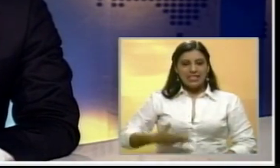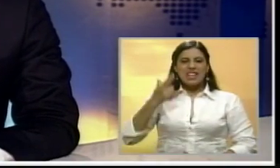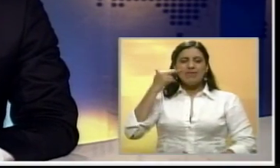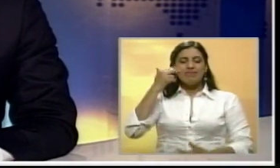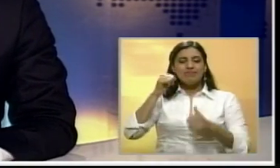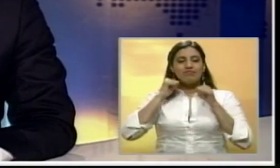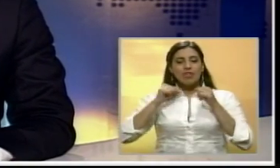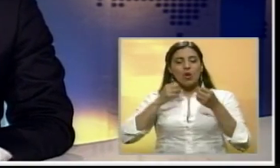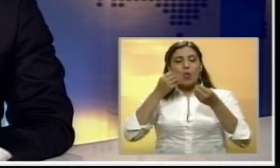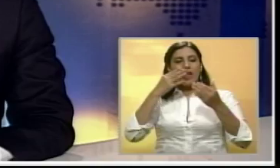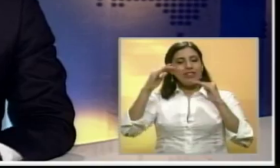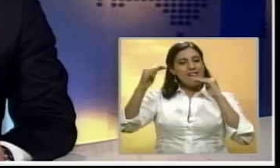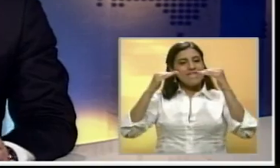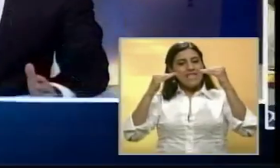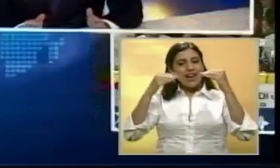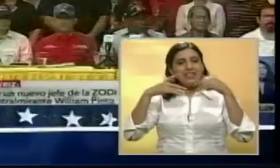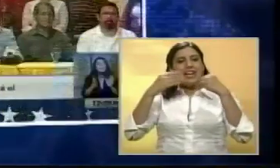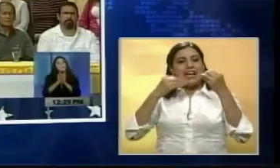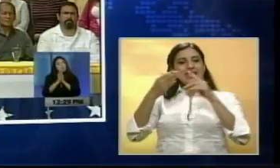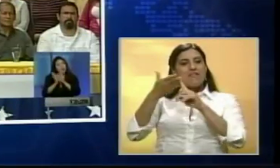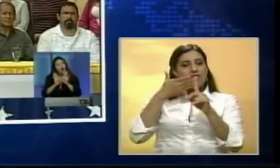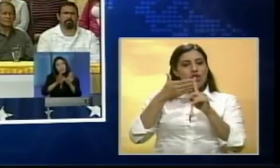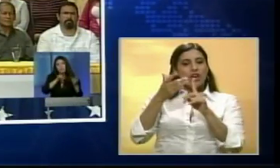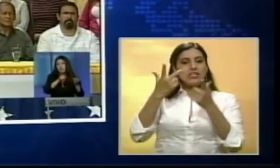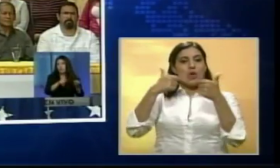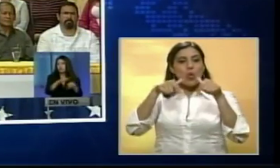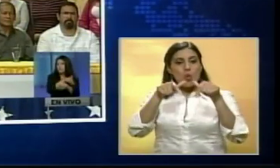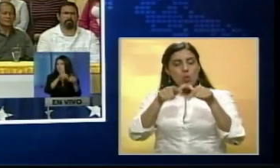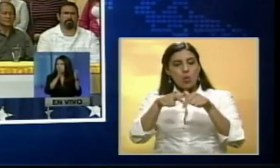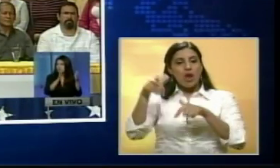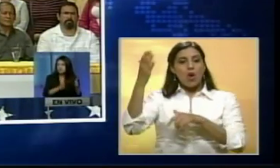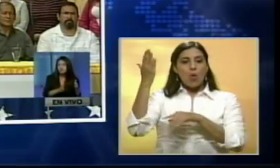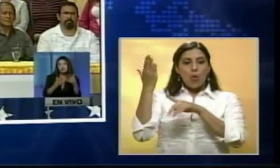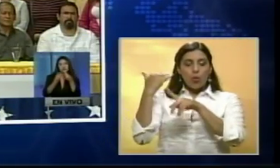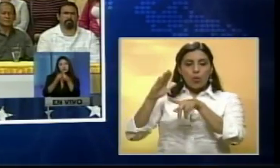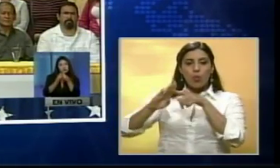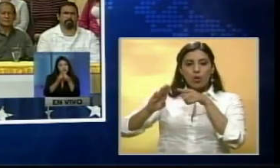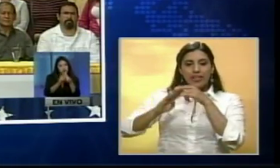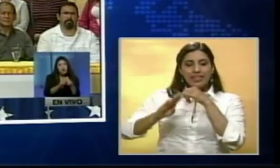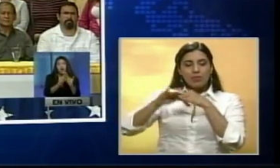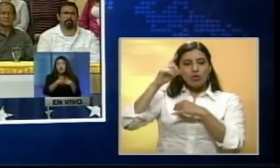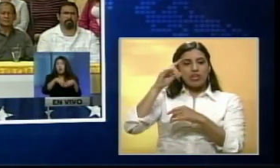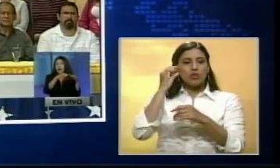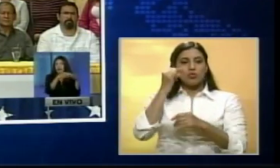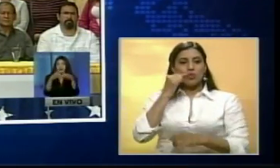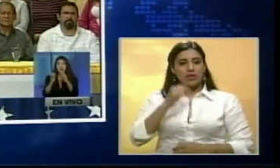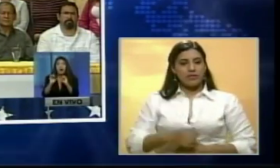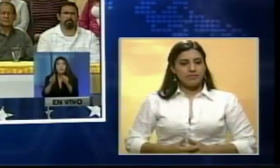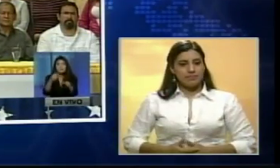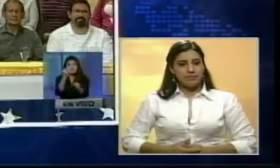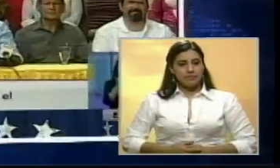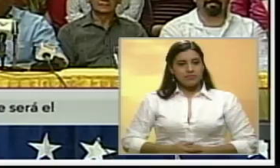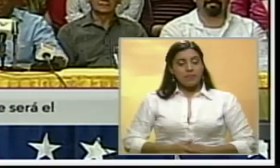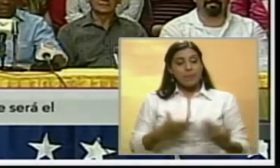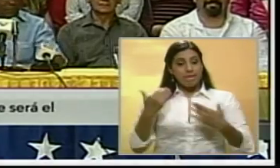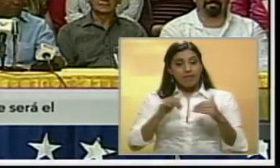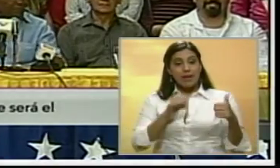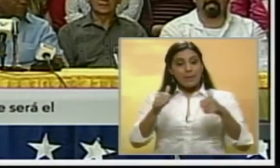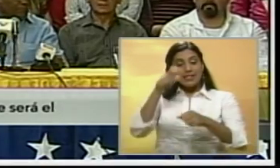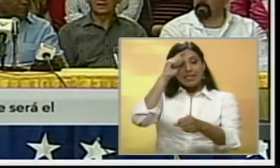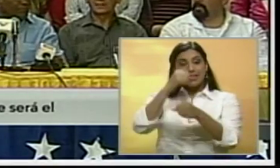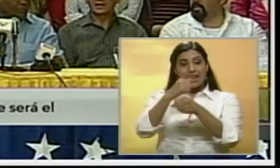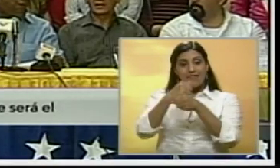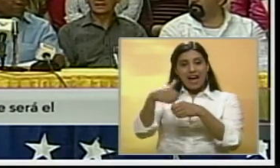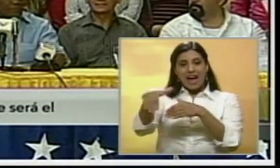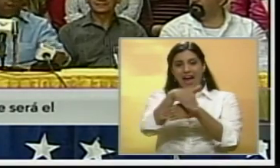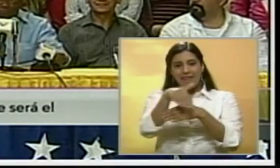Aristóbulo Istúriz, quien ofrece un balance de los hechos violentos registrados en los últimos días en el estado Sucre. Escuchemos. Que van a iniciar en la avenida